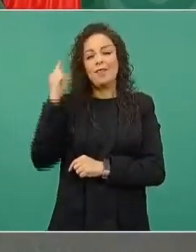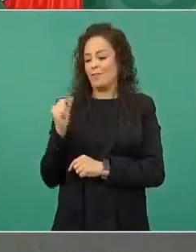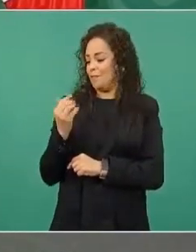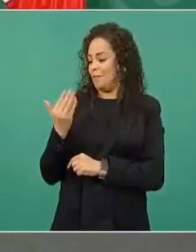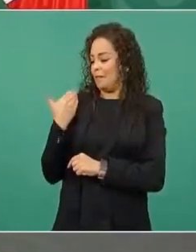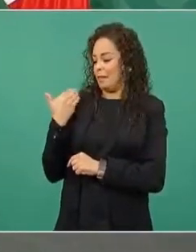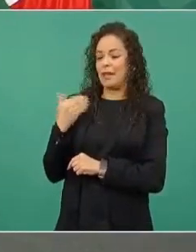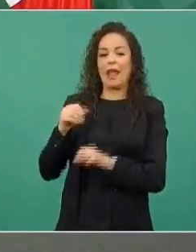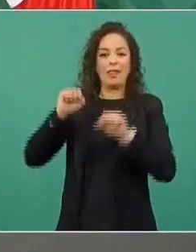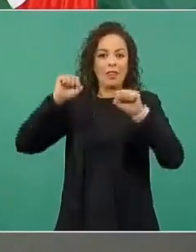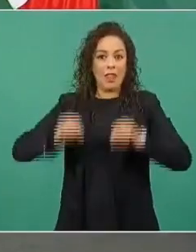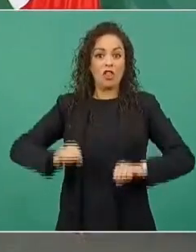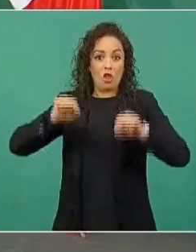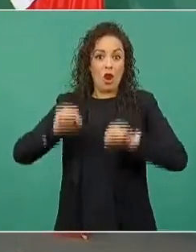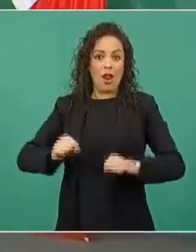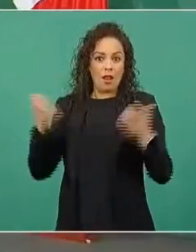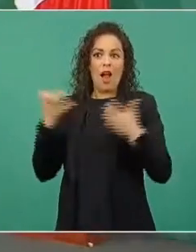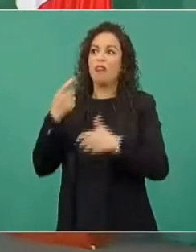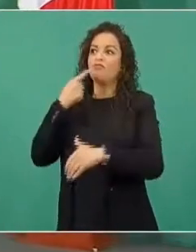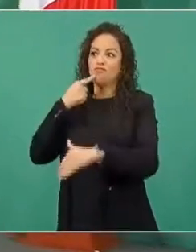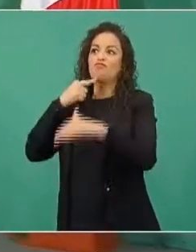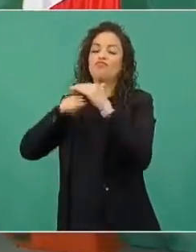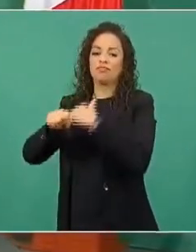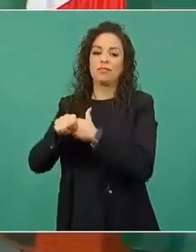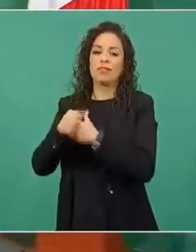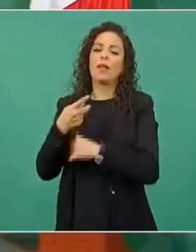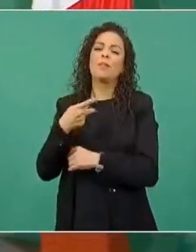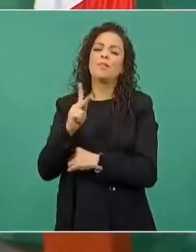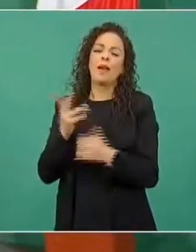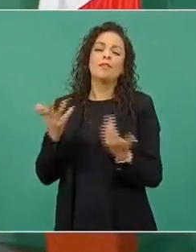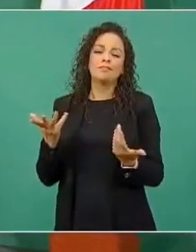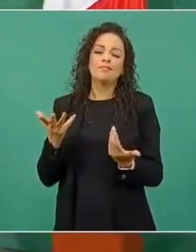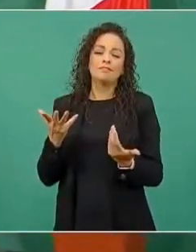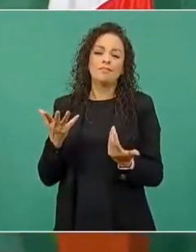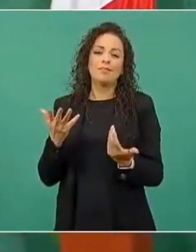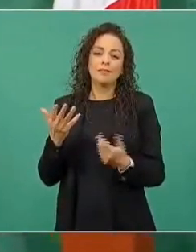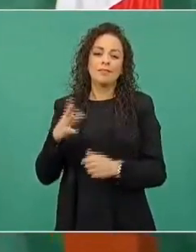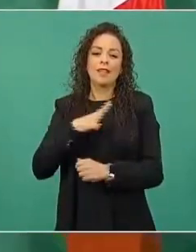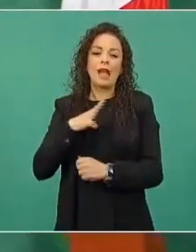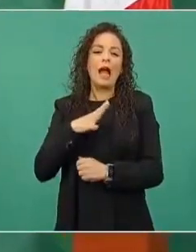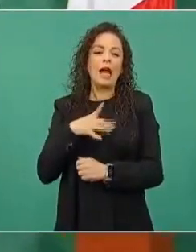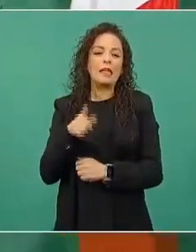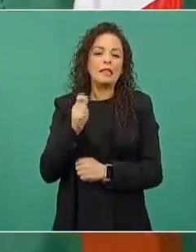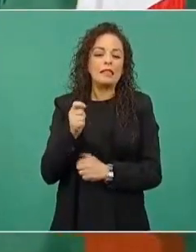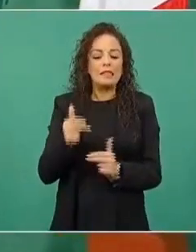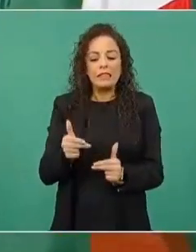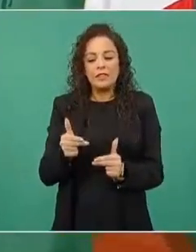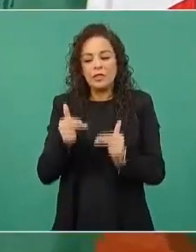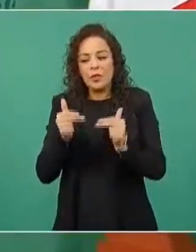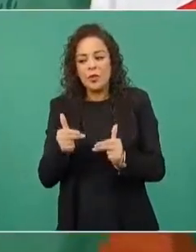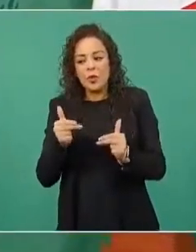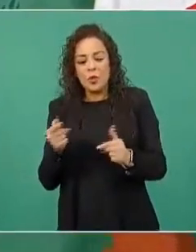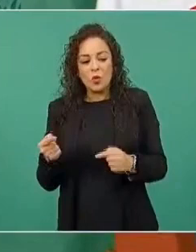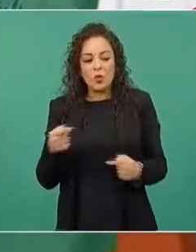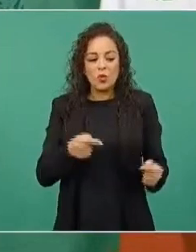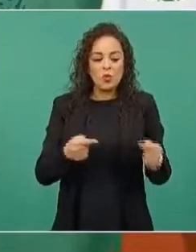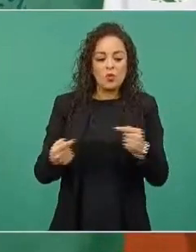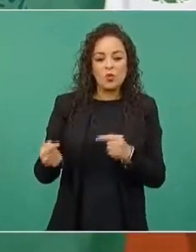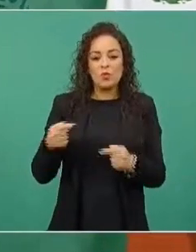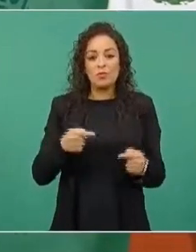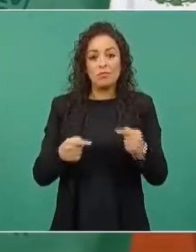Pero desde luego habían intereses de allá y de acá. Y de